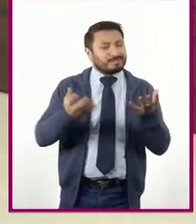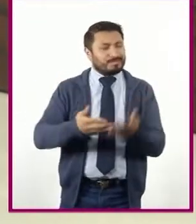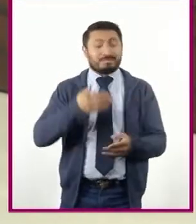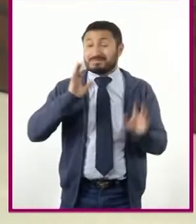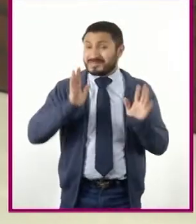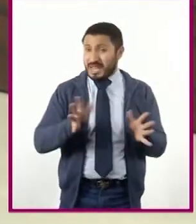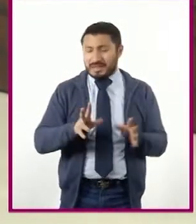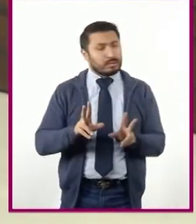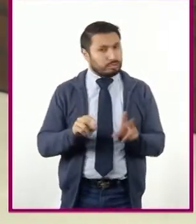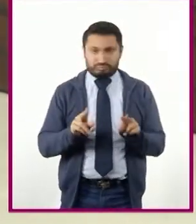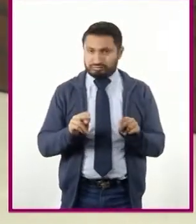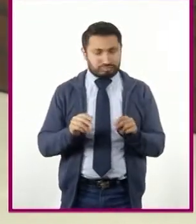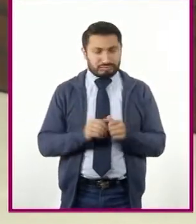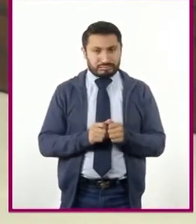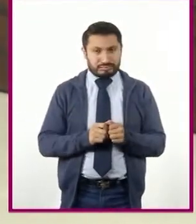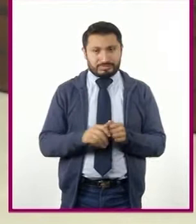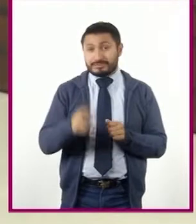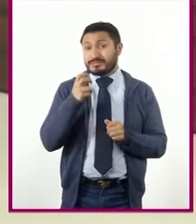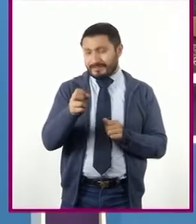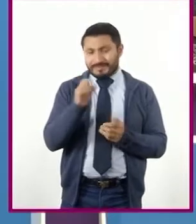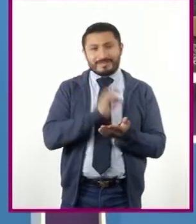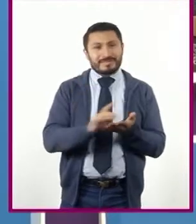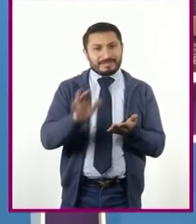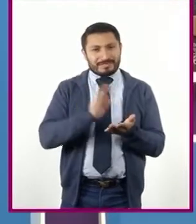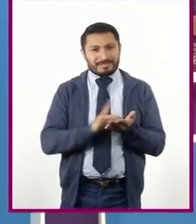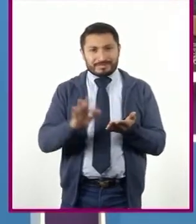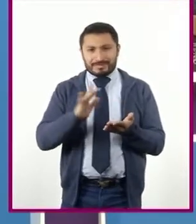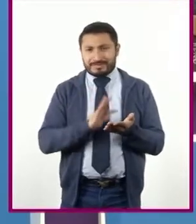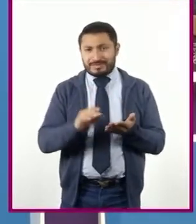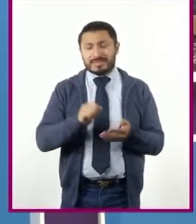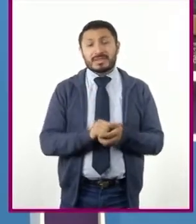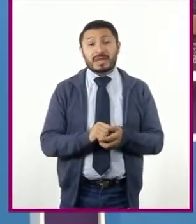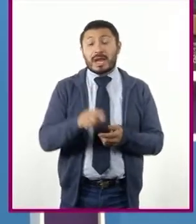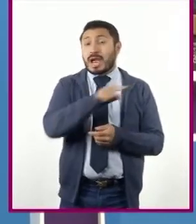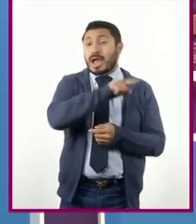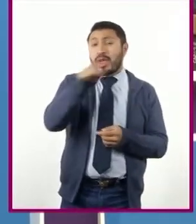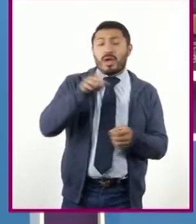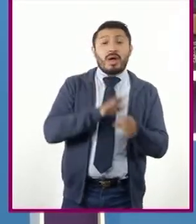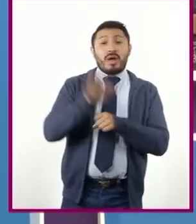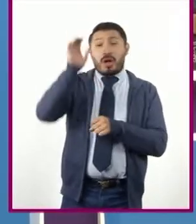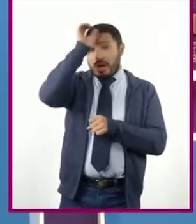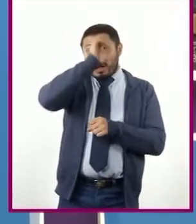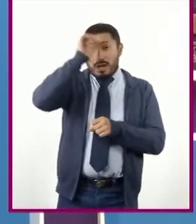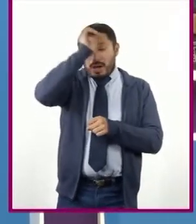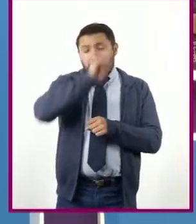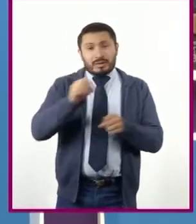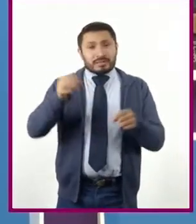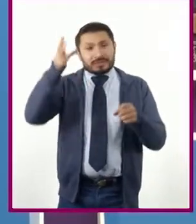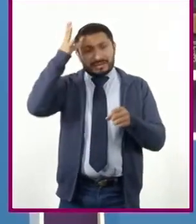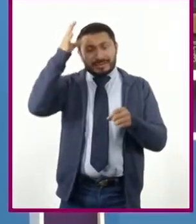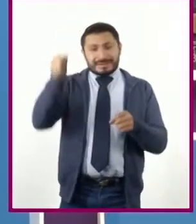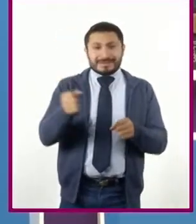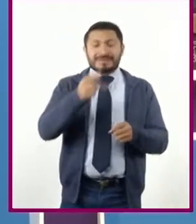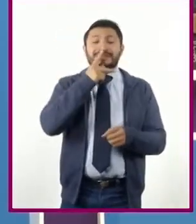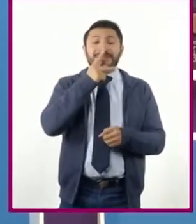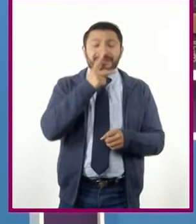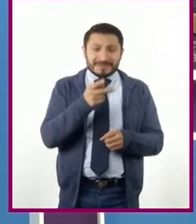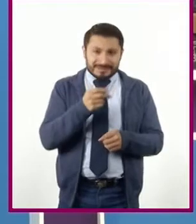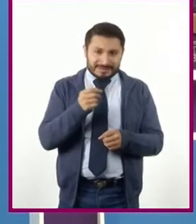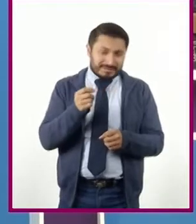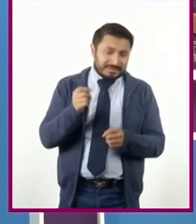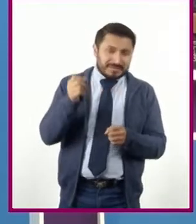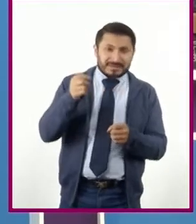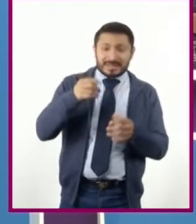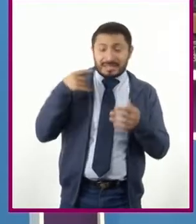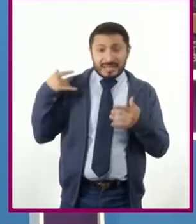práctica. Hasta aquí la lectura. ¿Ustedes qué opinan de términos empleados a lo largo de la historia